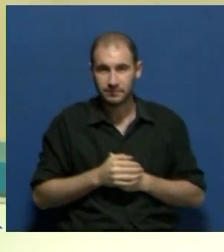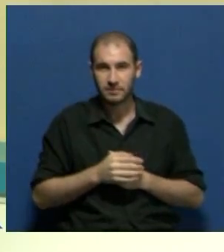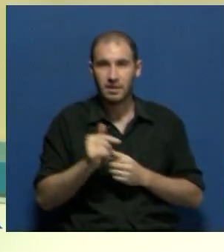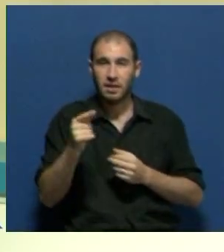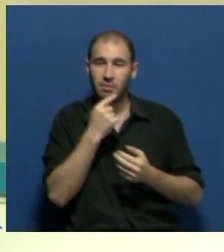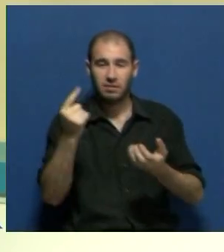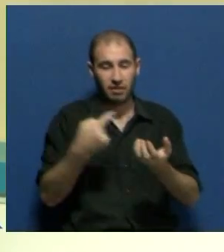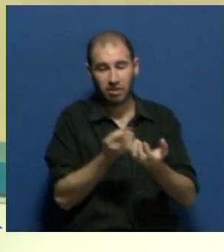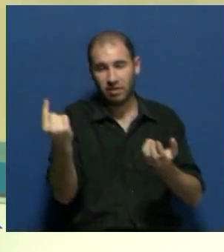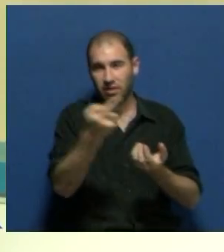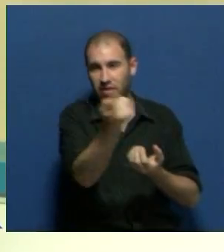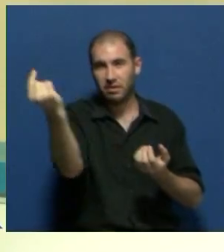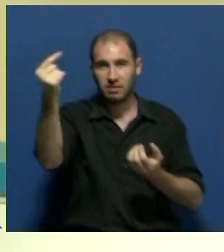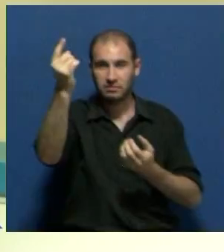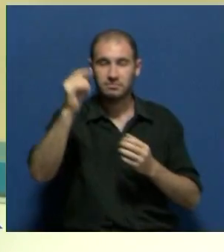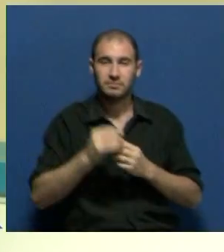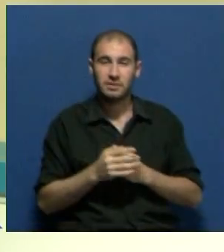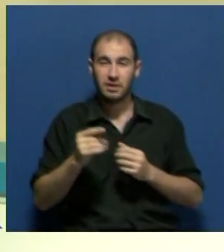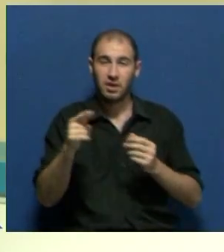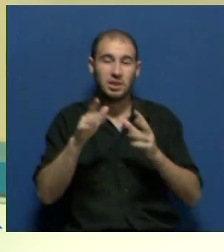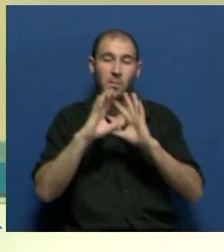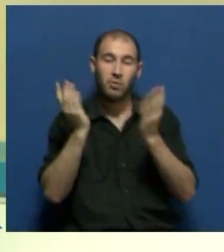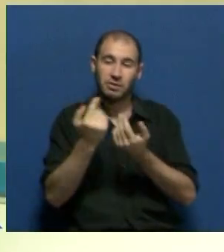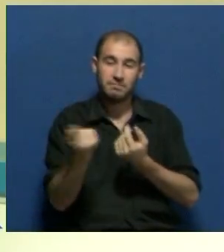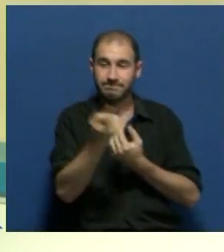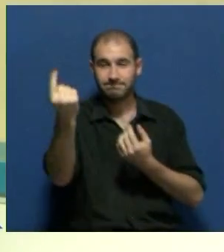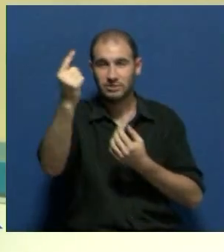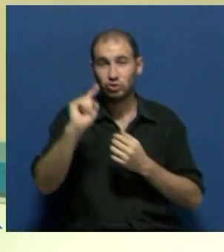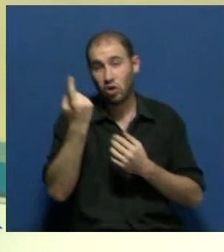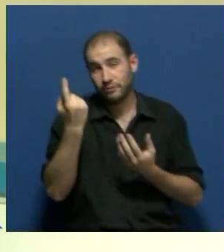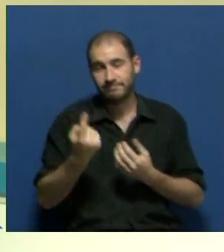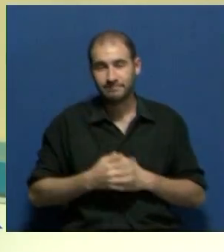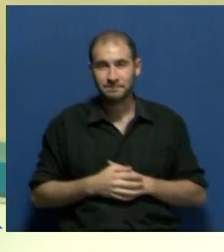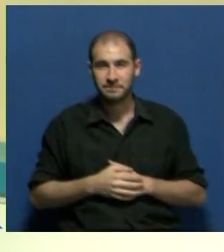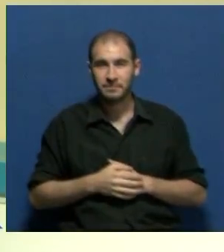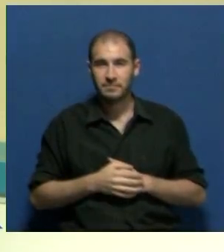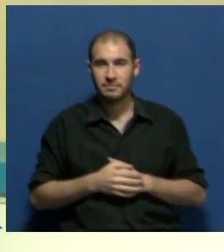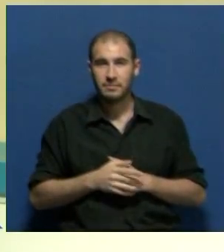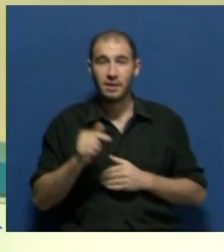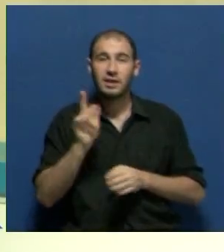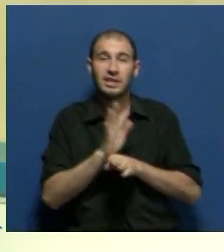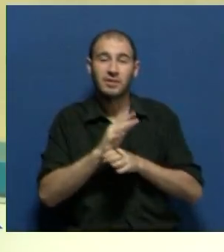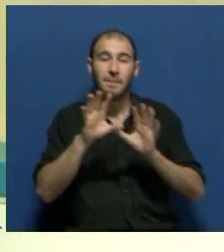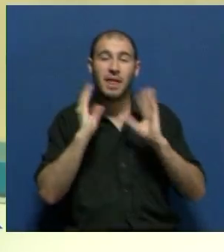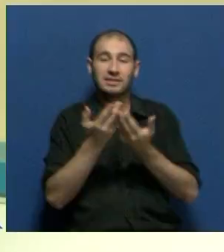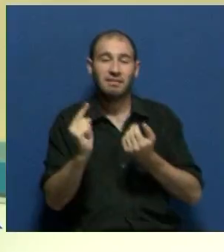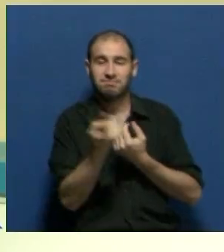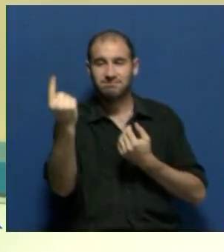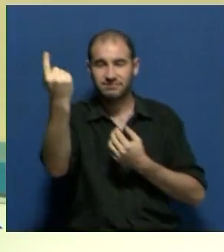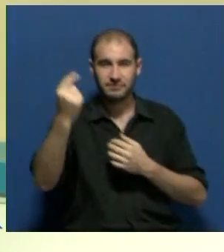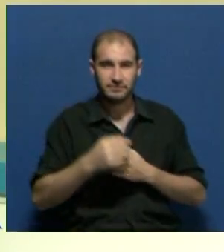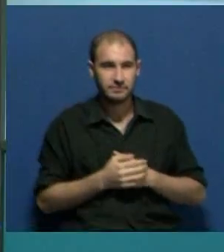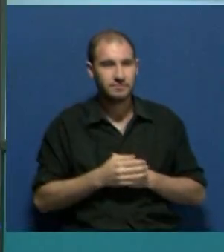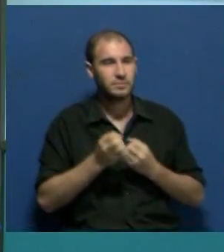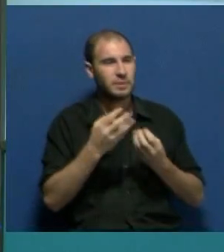va vagando por nuestra galaxia solo. Entonces eso se llama planeta errante. Bien, bien,